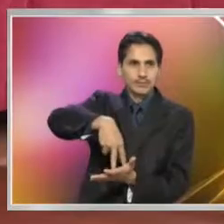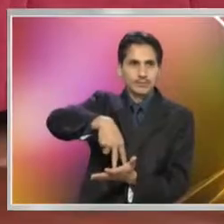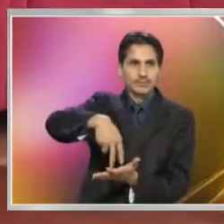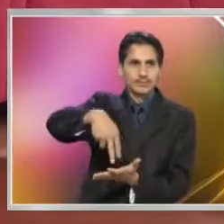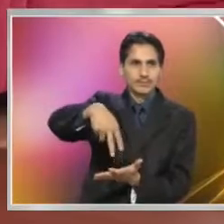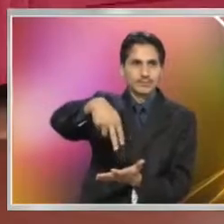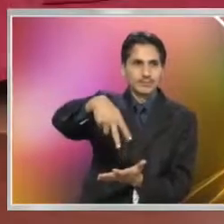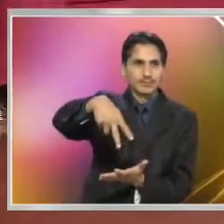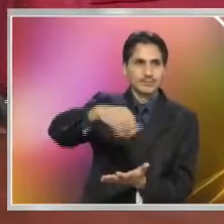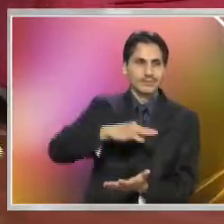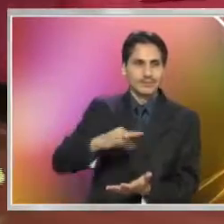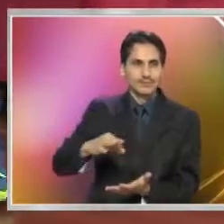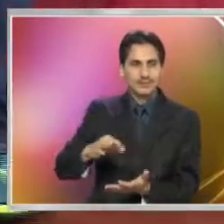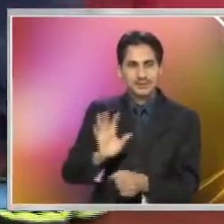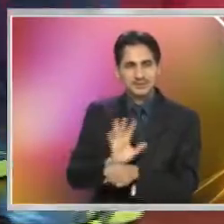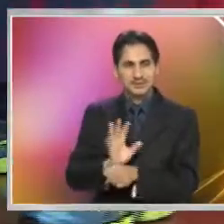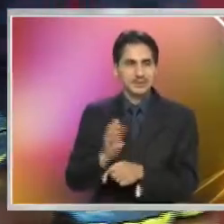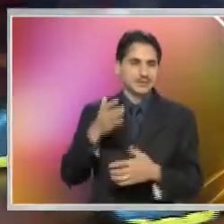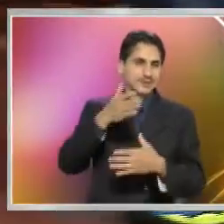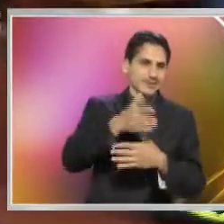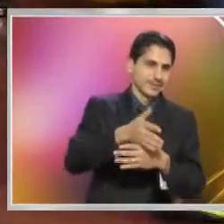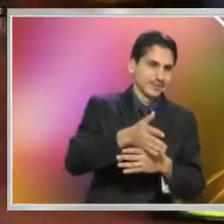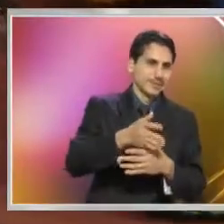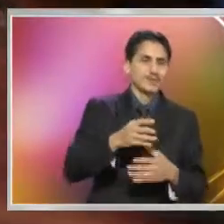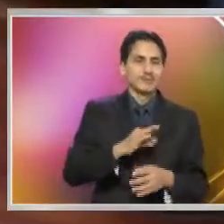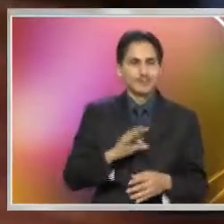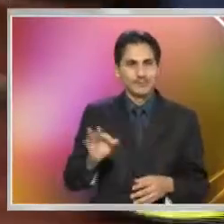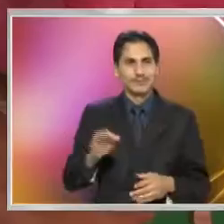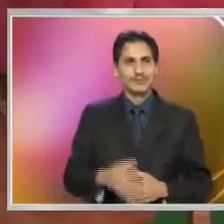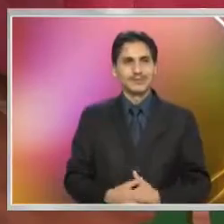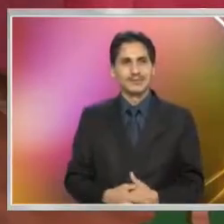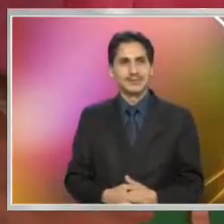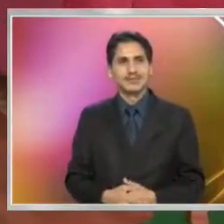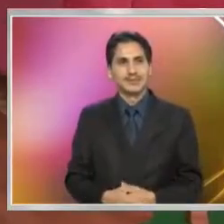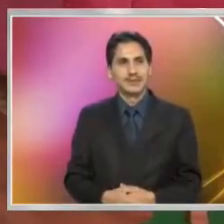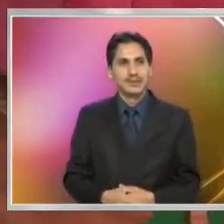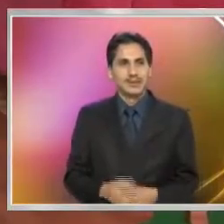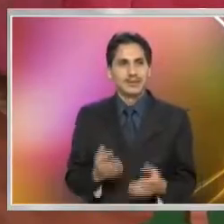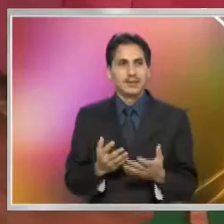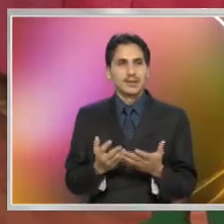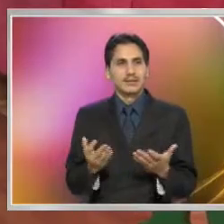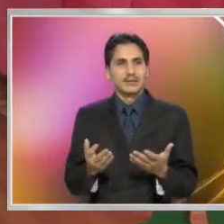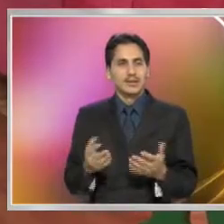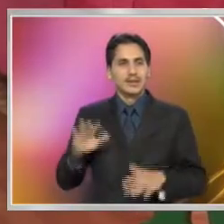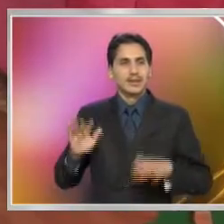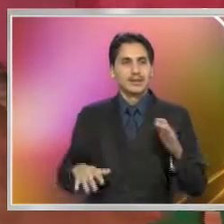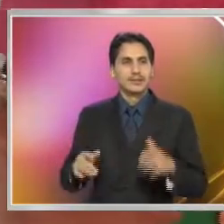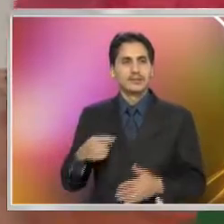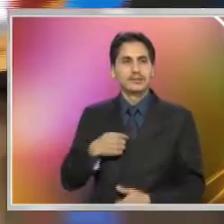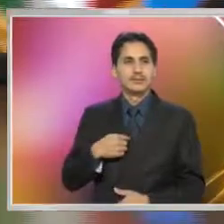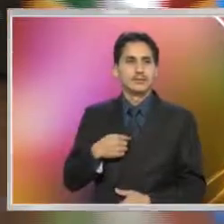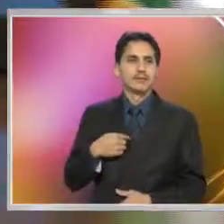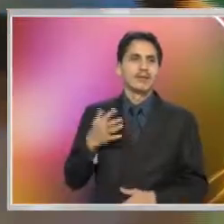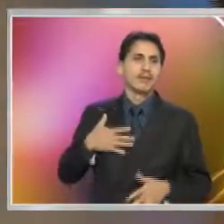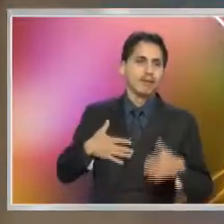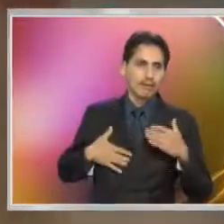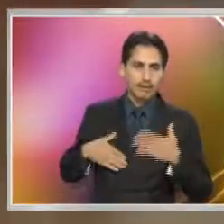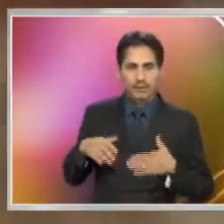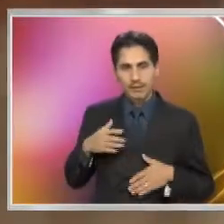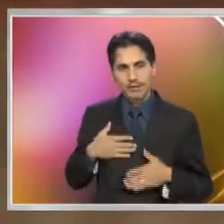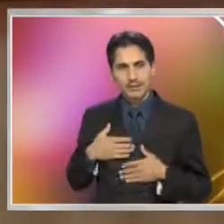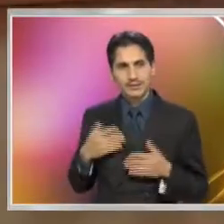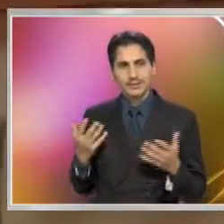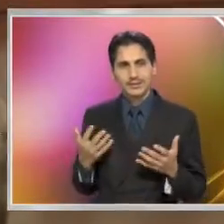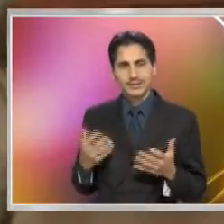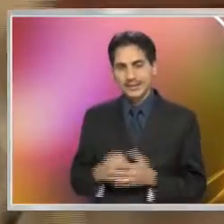noche y nos cansamos. Entonces la verdad es que yo ocupo a Merlina como caballito y aprovecho